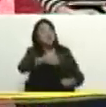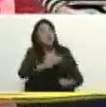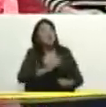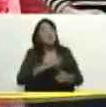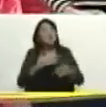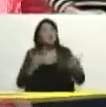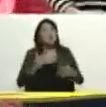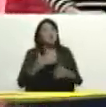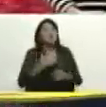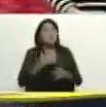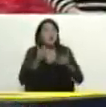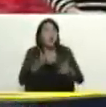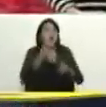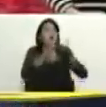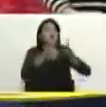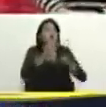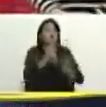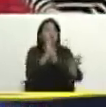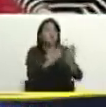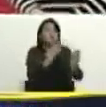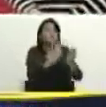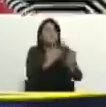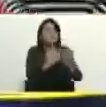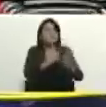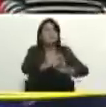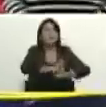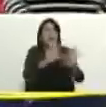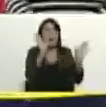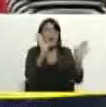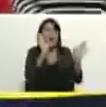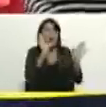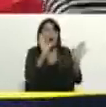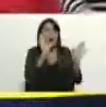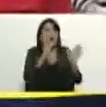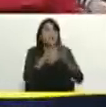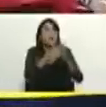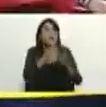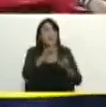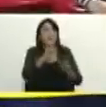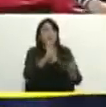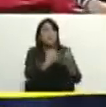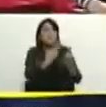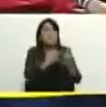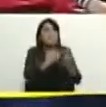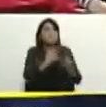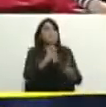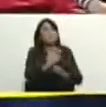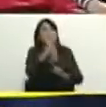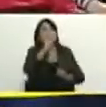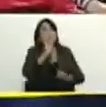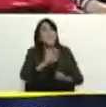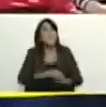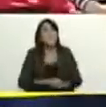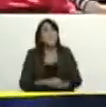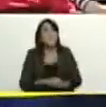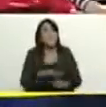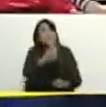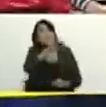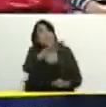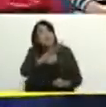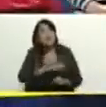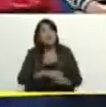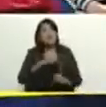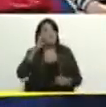claro a esa derecha y al imperialismo norteamericano que es su jefe. Esta Fuerza Armada,